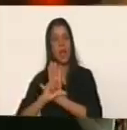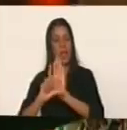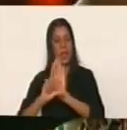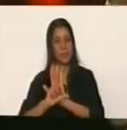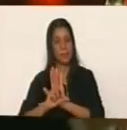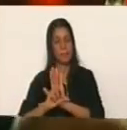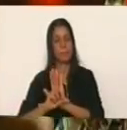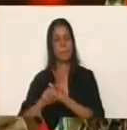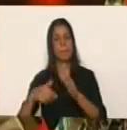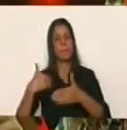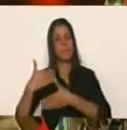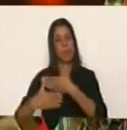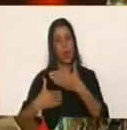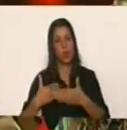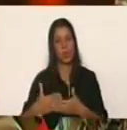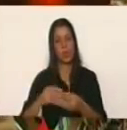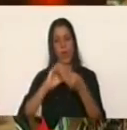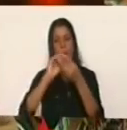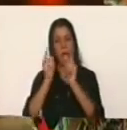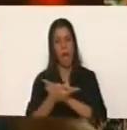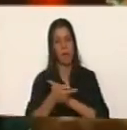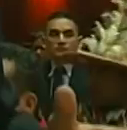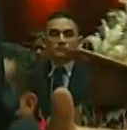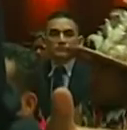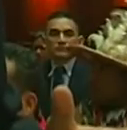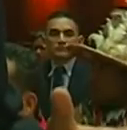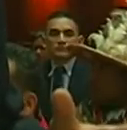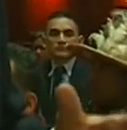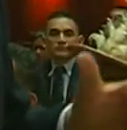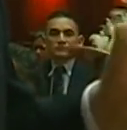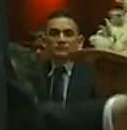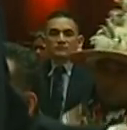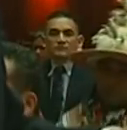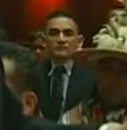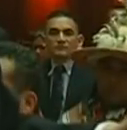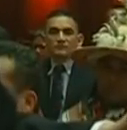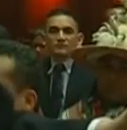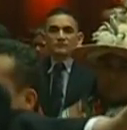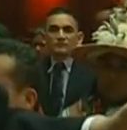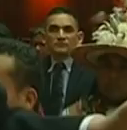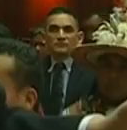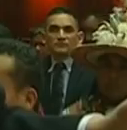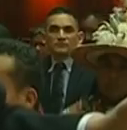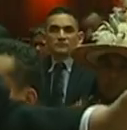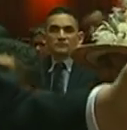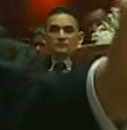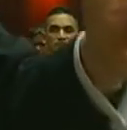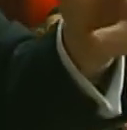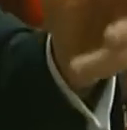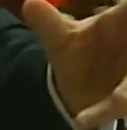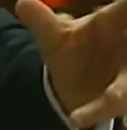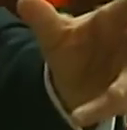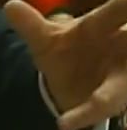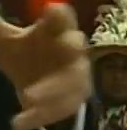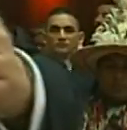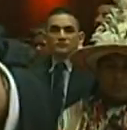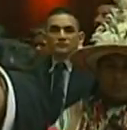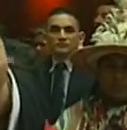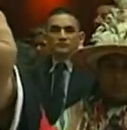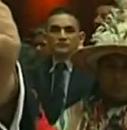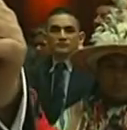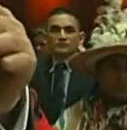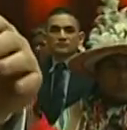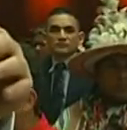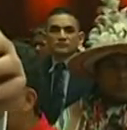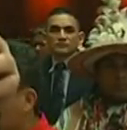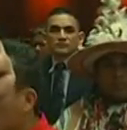Un proceso de enmienda, 2 enmiendas, la de la Constitución del 61 y la de la